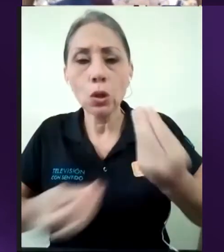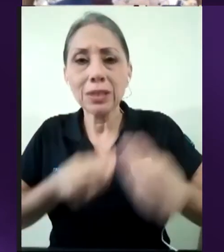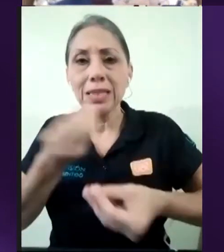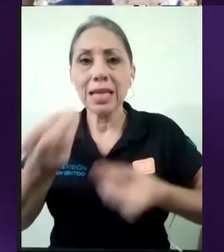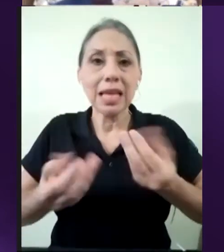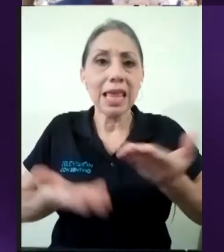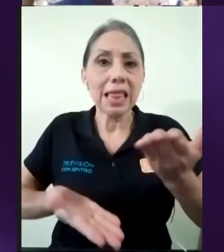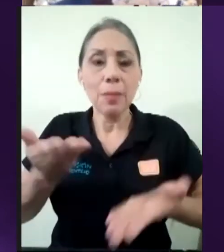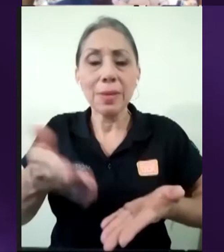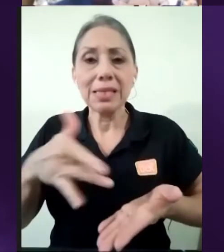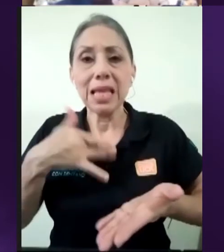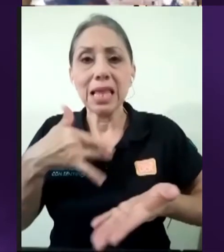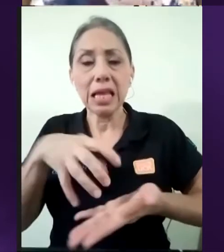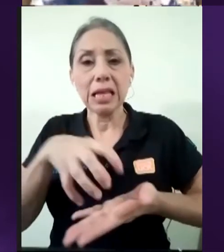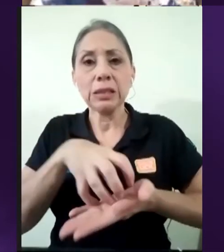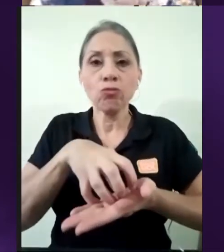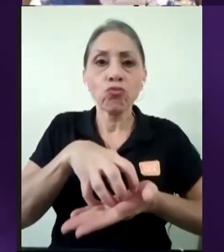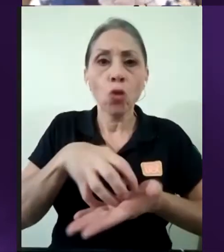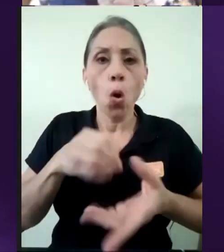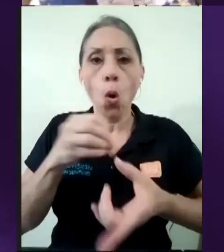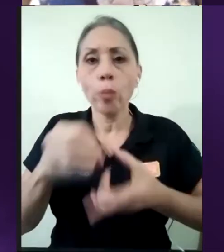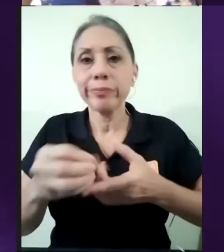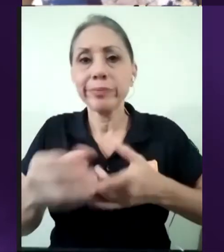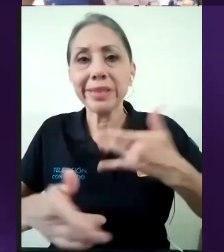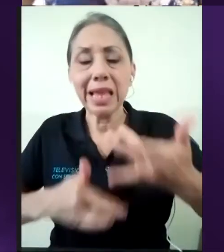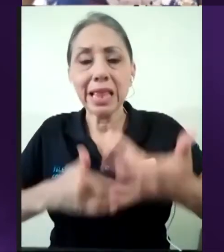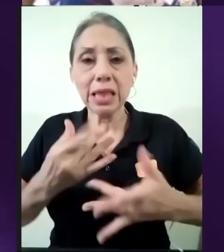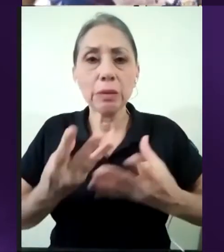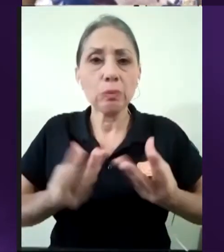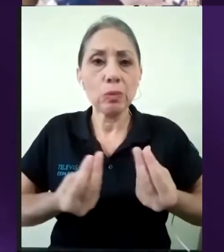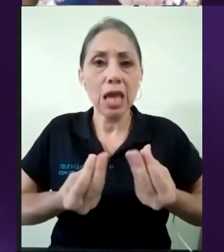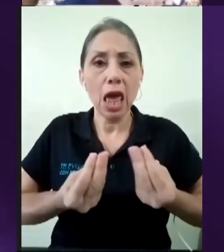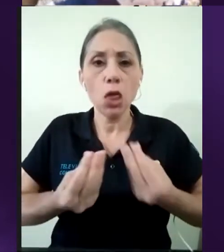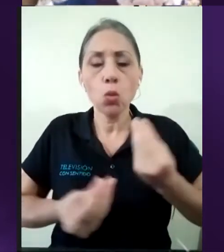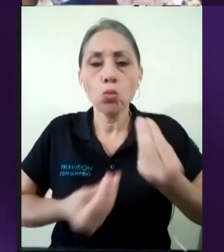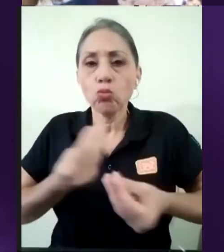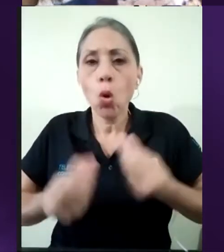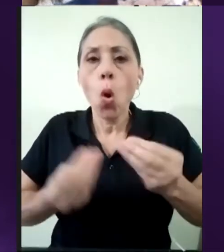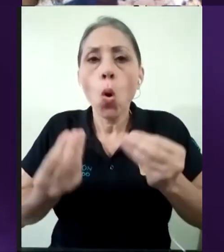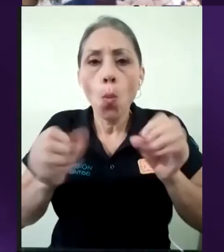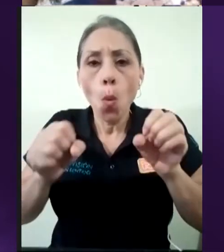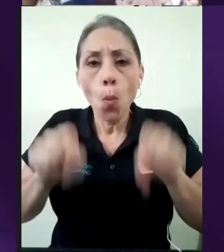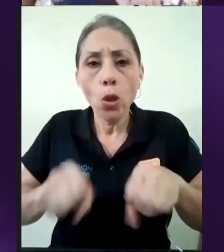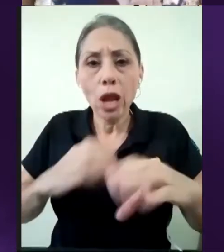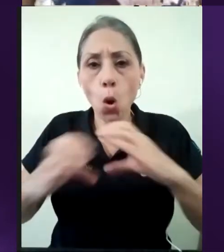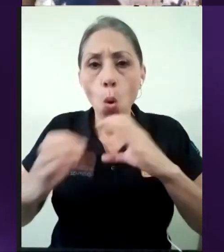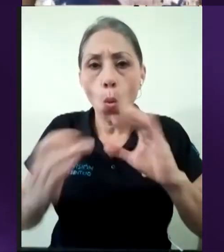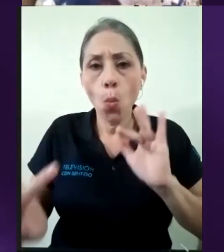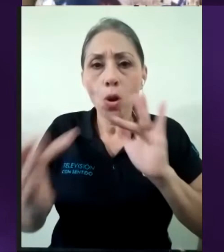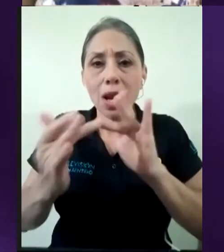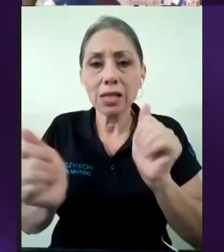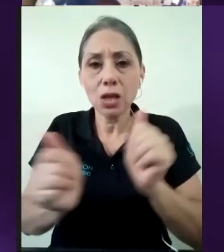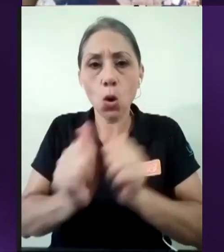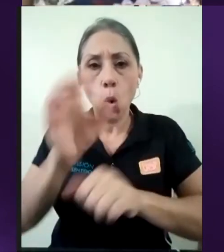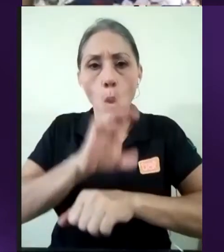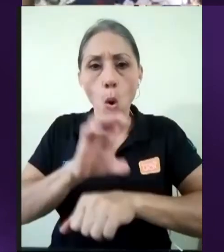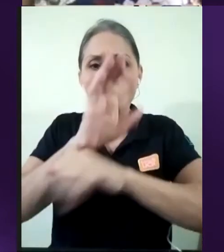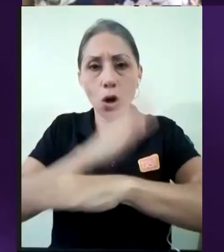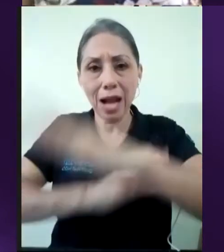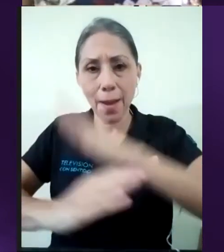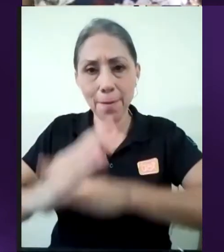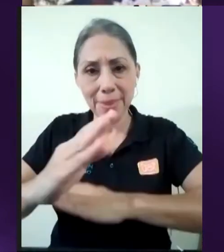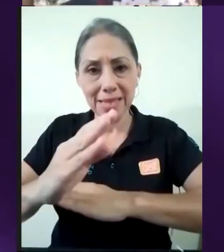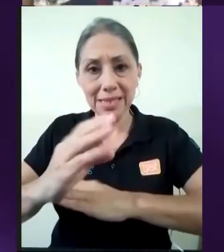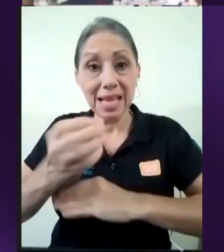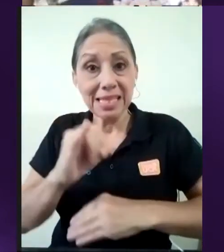algunas personas? ¿Cómo podrían también comunicarse con CONAPDIS si tienen alguna situación